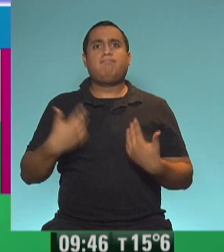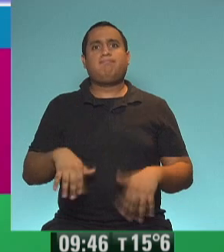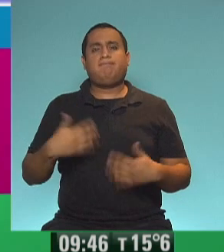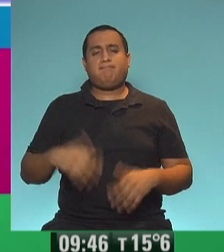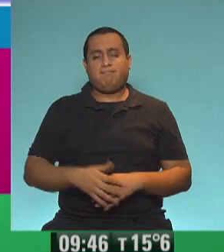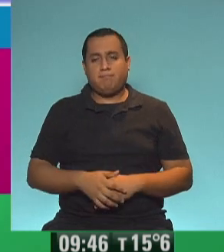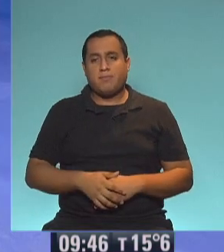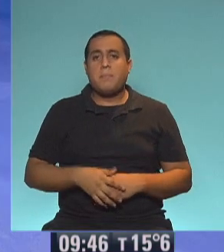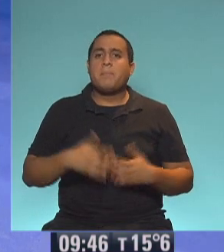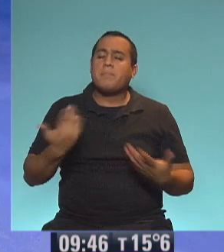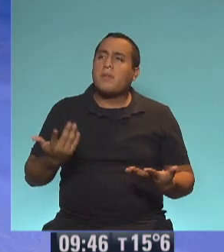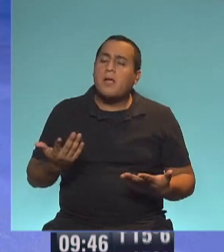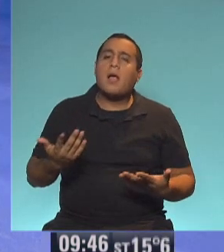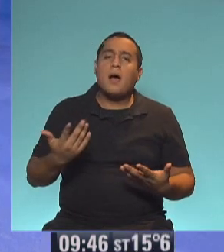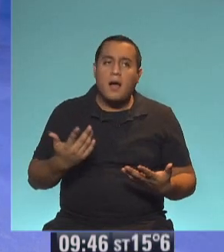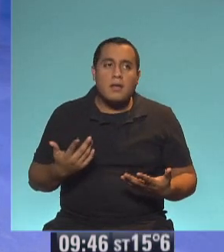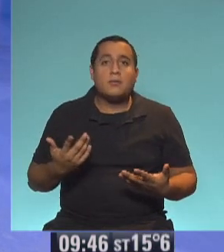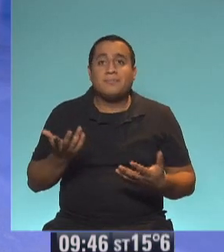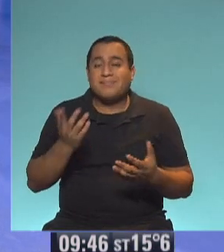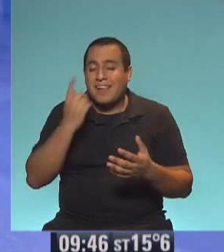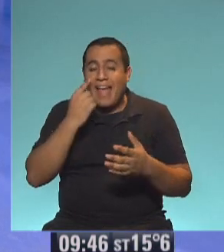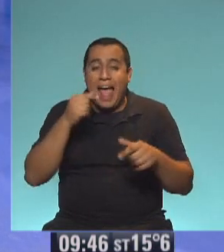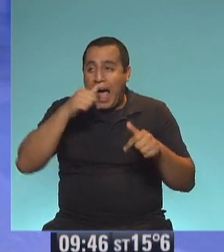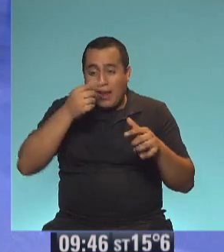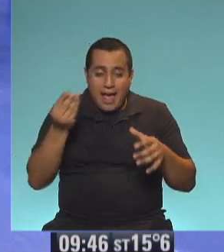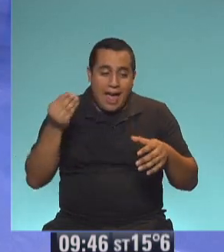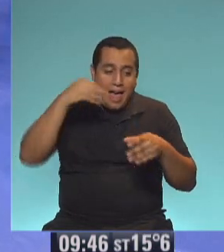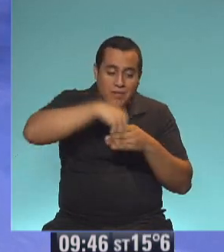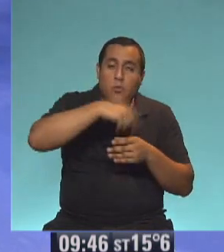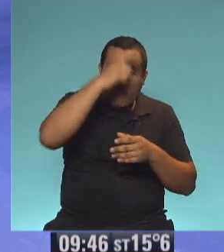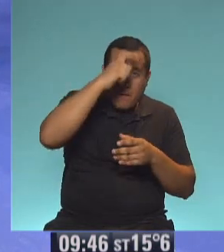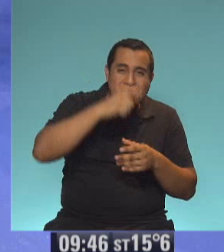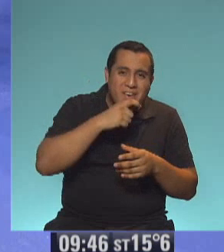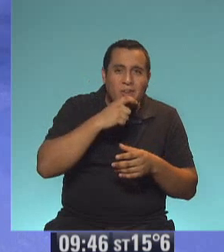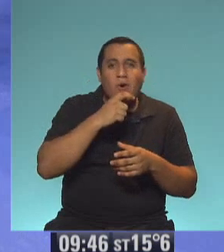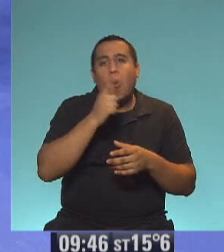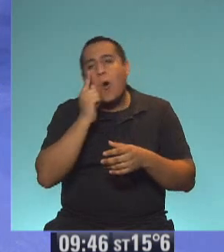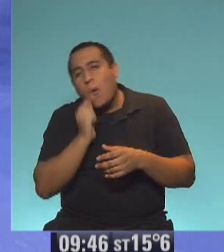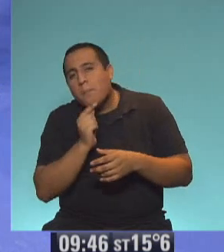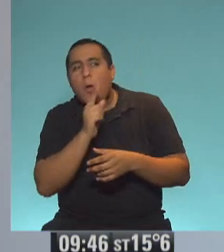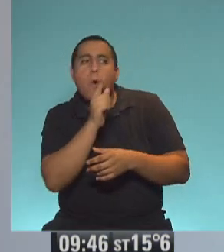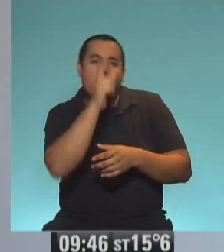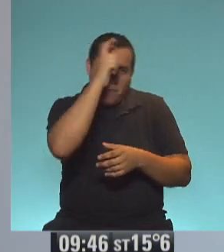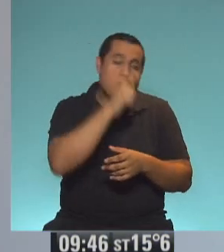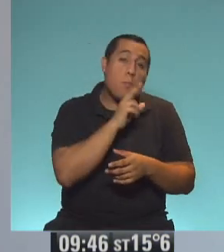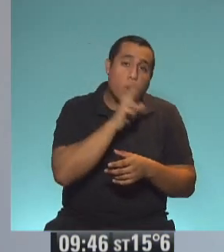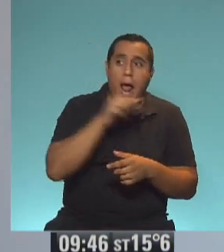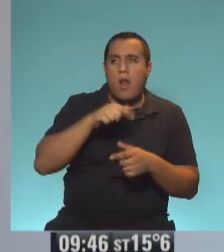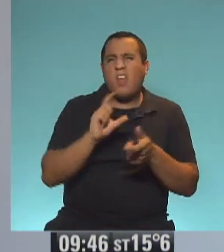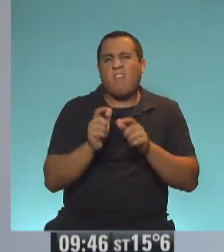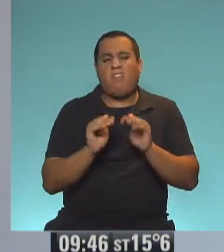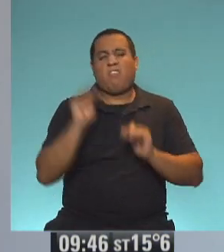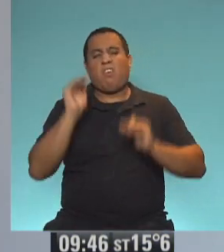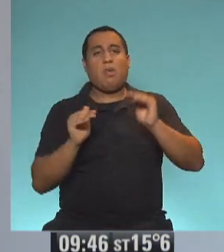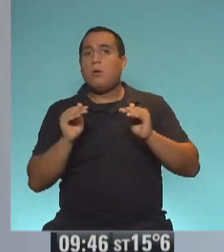Claro, entre en el cuartel, ¿vos no sentís que hay diferencia entre las bomberas y los bomberos? No actualmente hay diferencia. Yo tengo